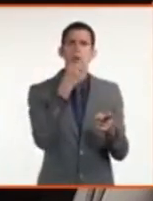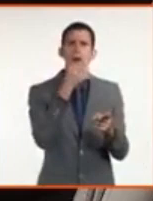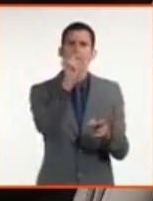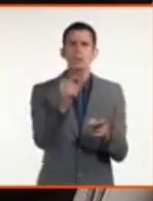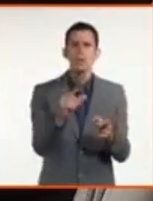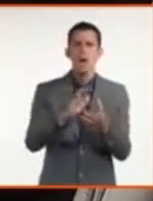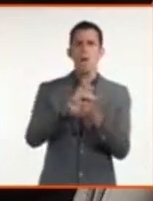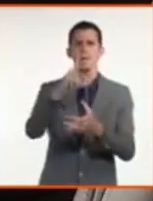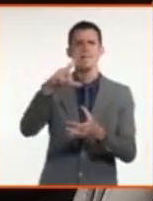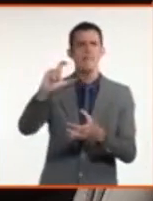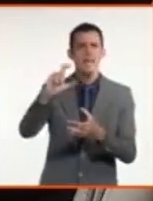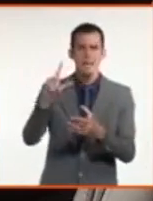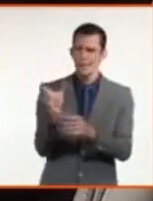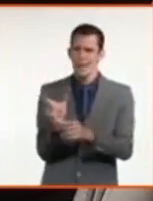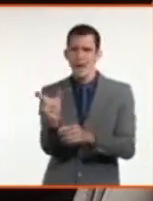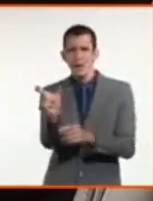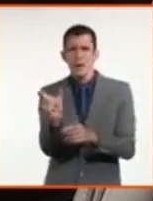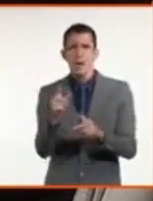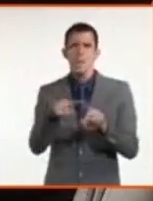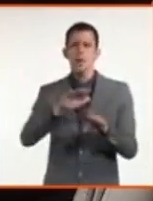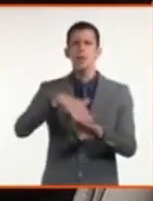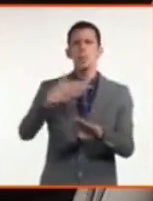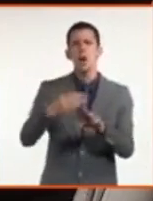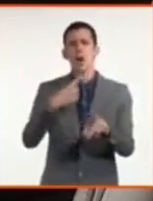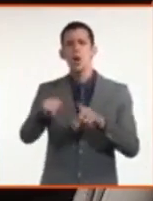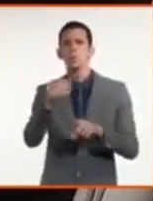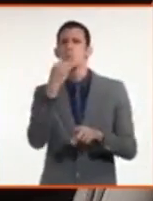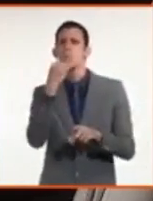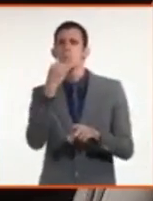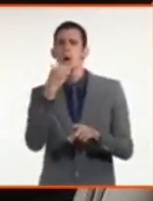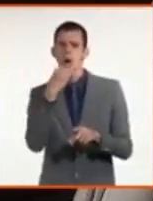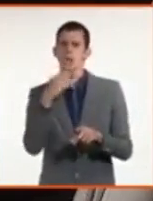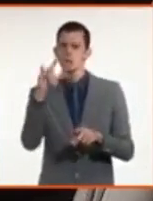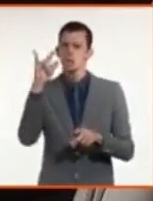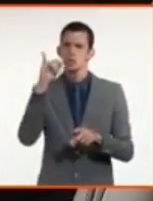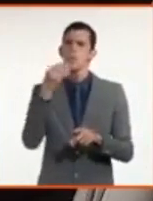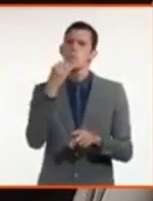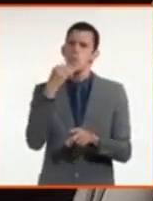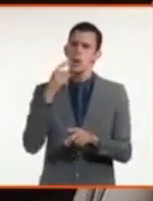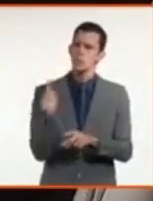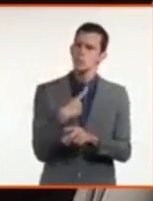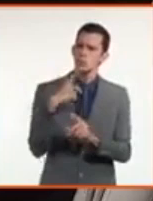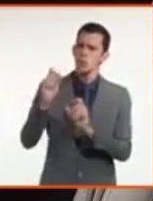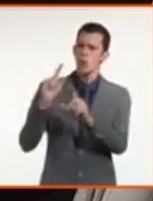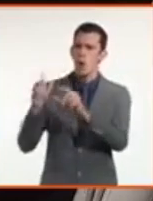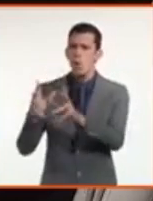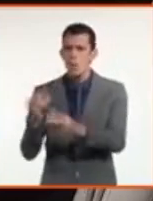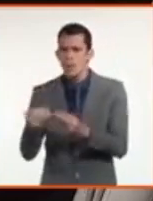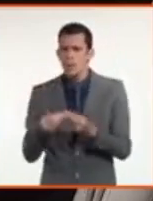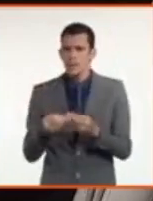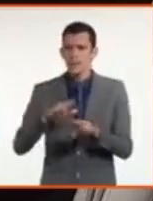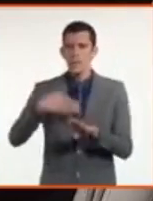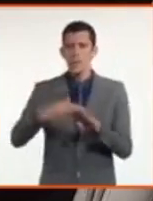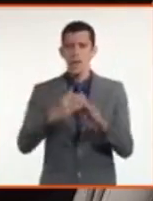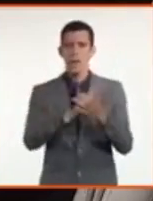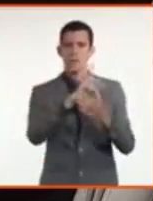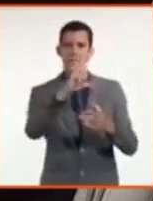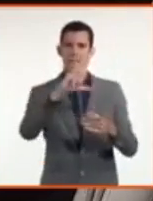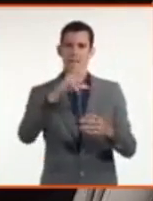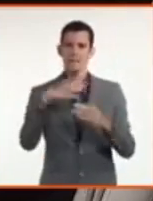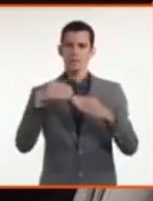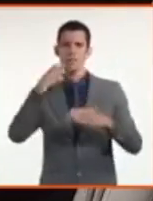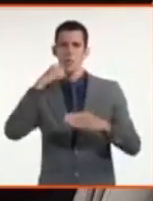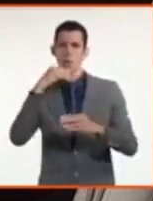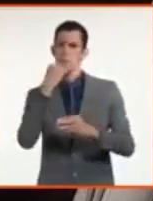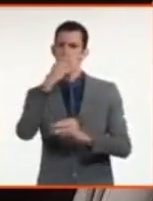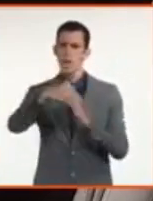una maniobra yanki dice esta persona luego no se podía poner el dólar en ml c ahora compran el dólar pero no lo venden ni puede ponerse en